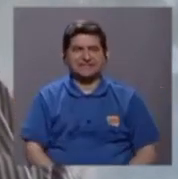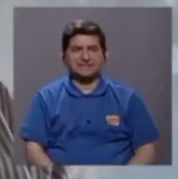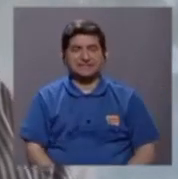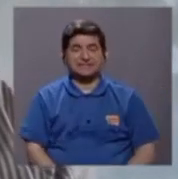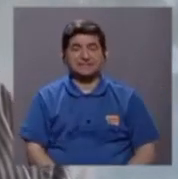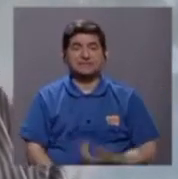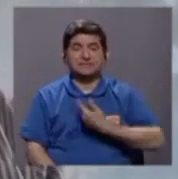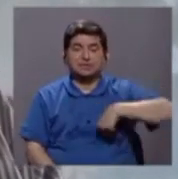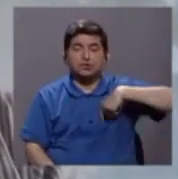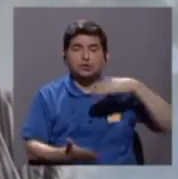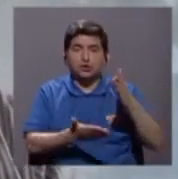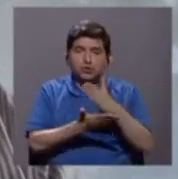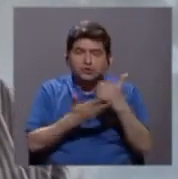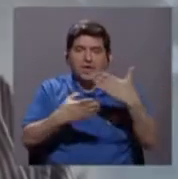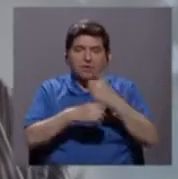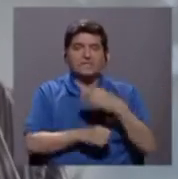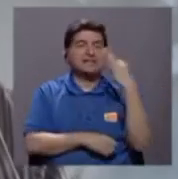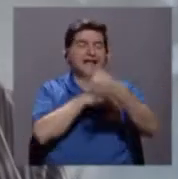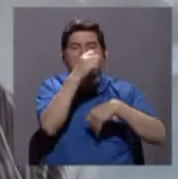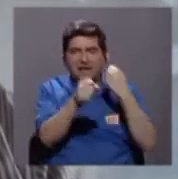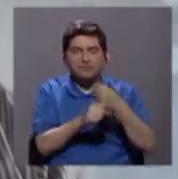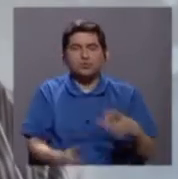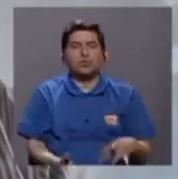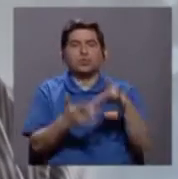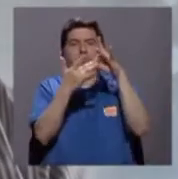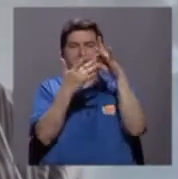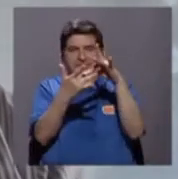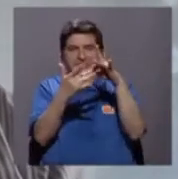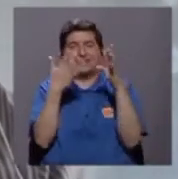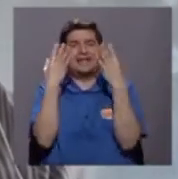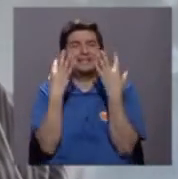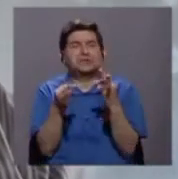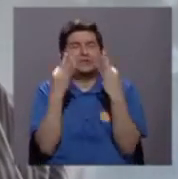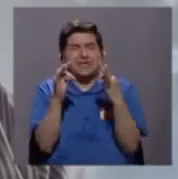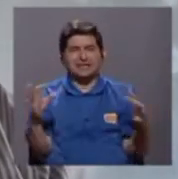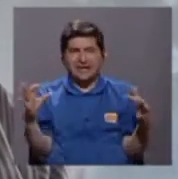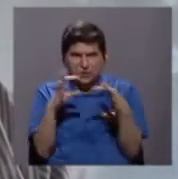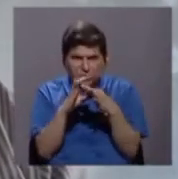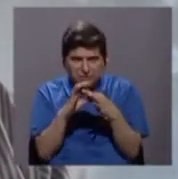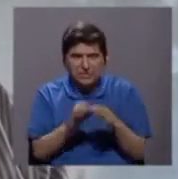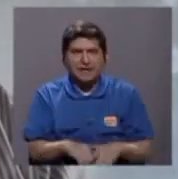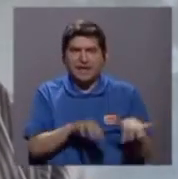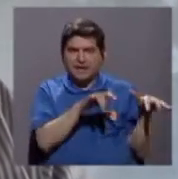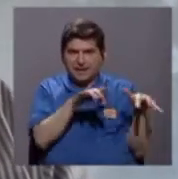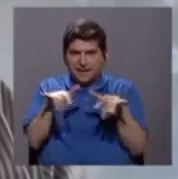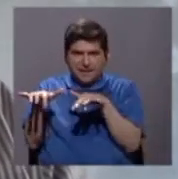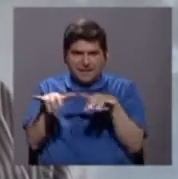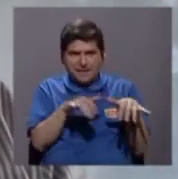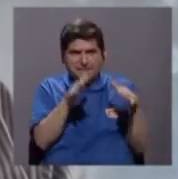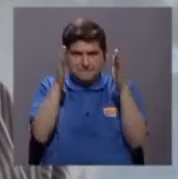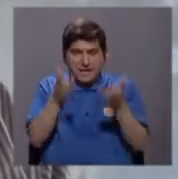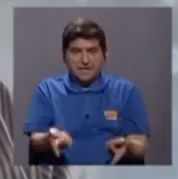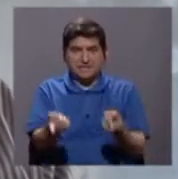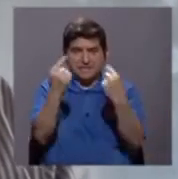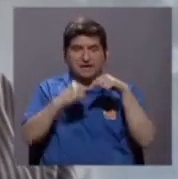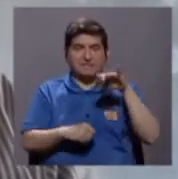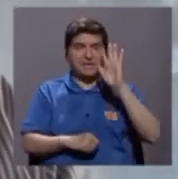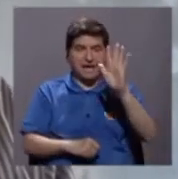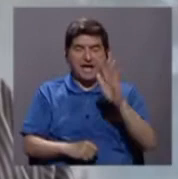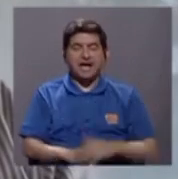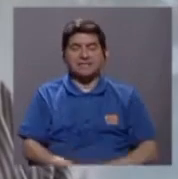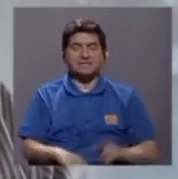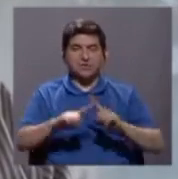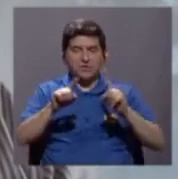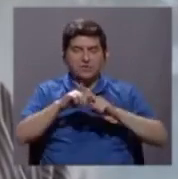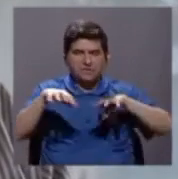Vamos a hacer algunos de los conciertos el próximo año, en especial estamos tratando de coordinar con el pianista que venía a hacer los 5 conciertos de